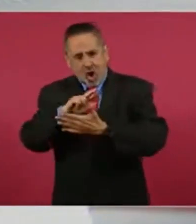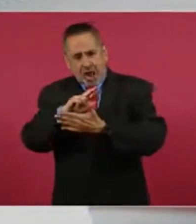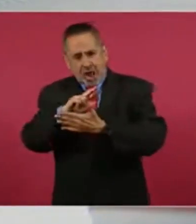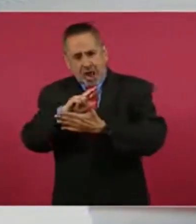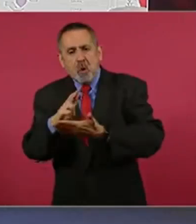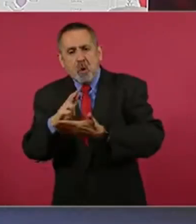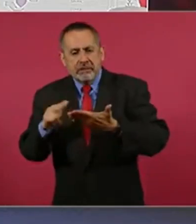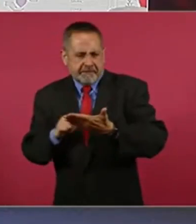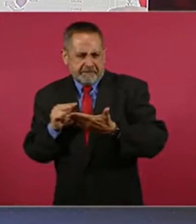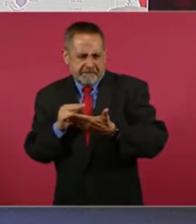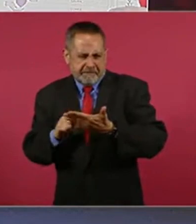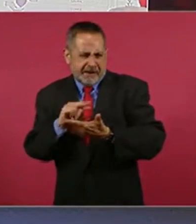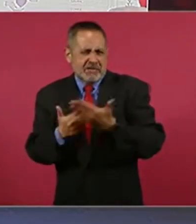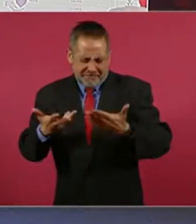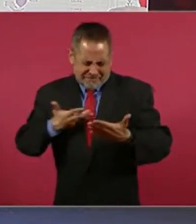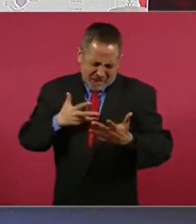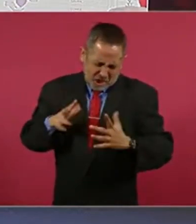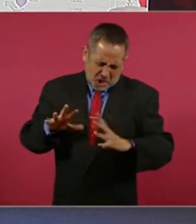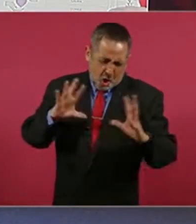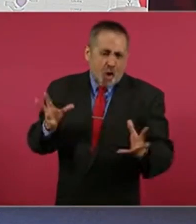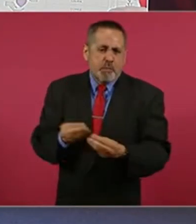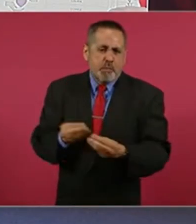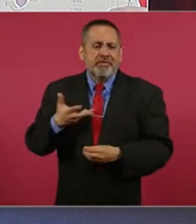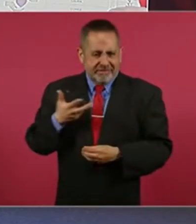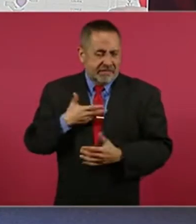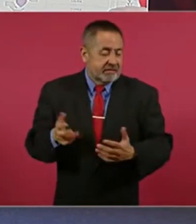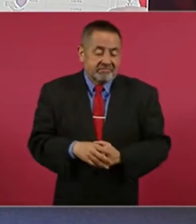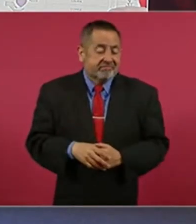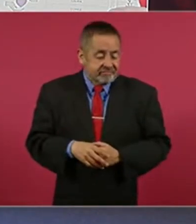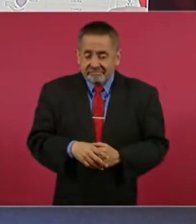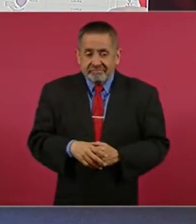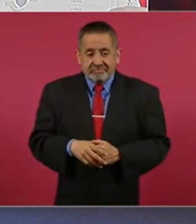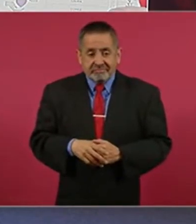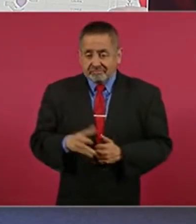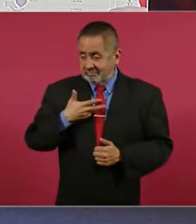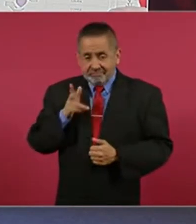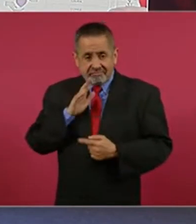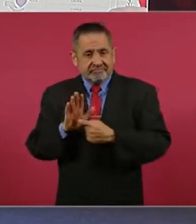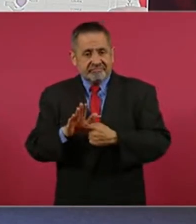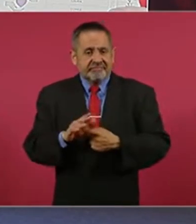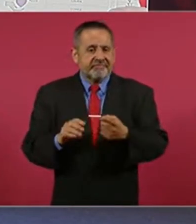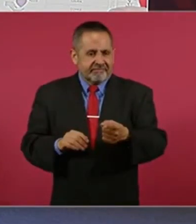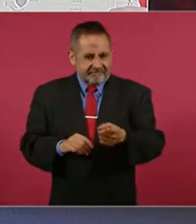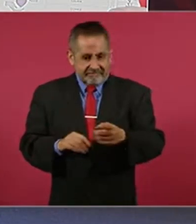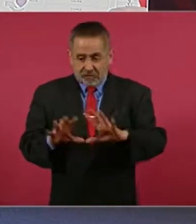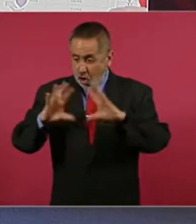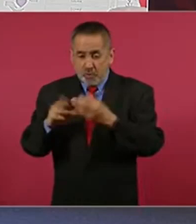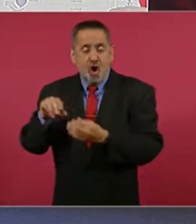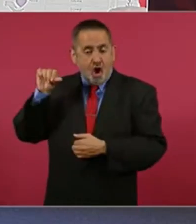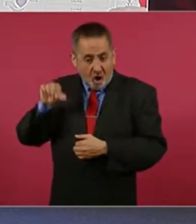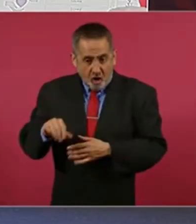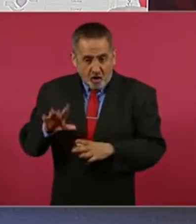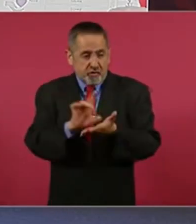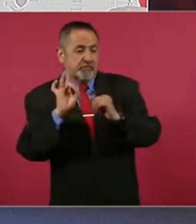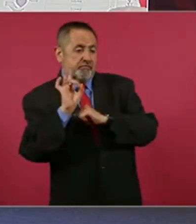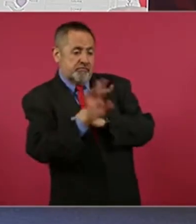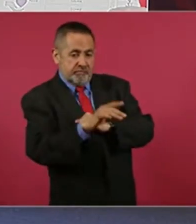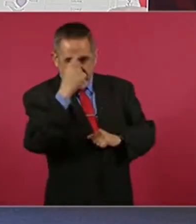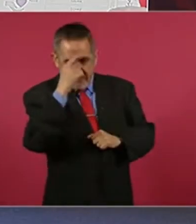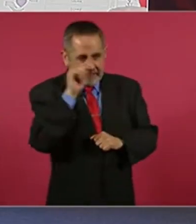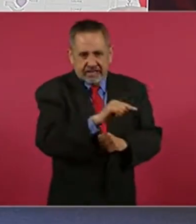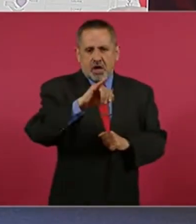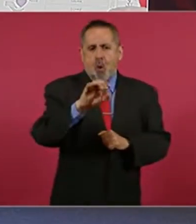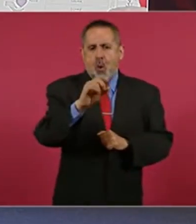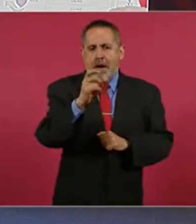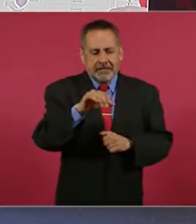los que recibieron el dinero. Toda esa información hoy te va a llegar, Joaquín.